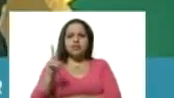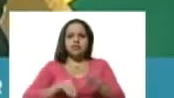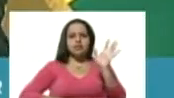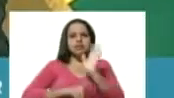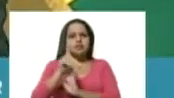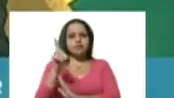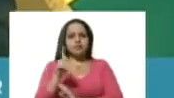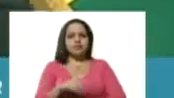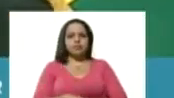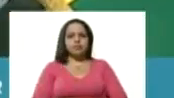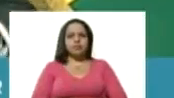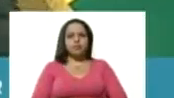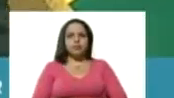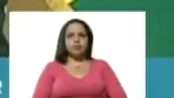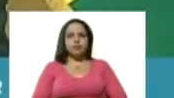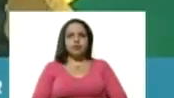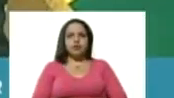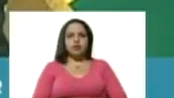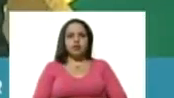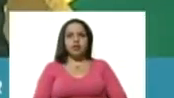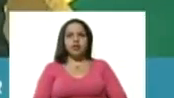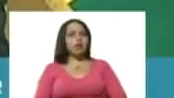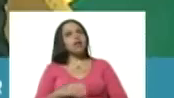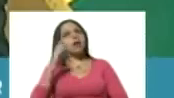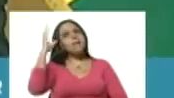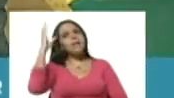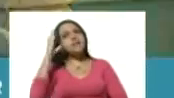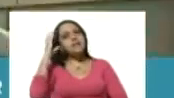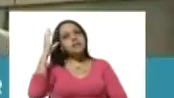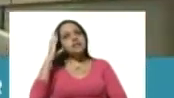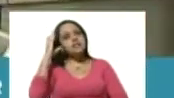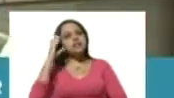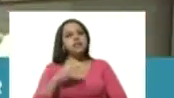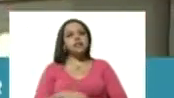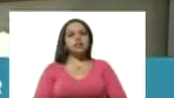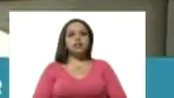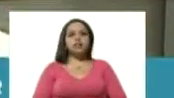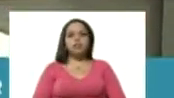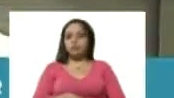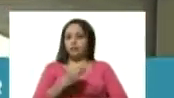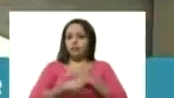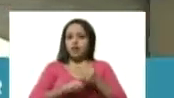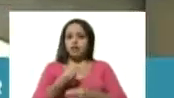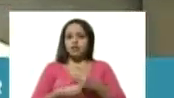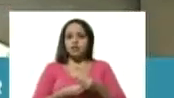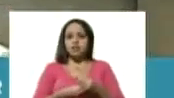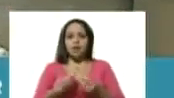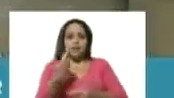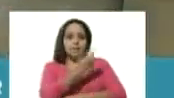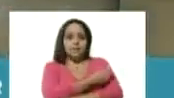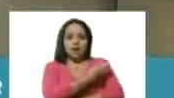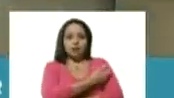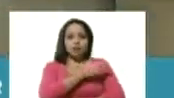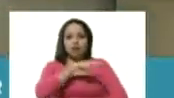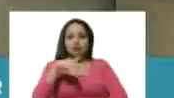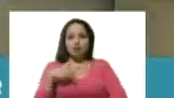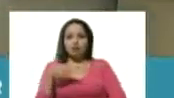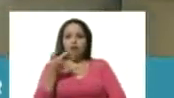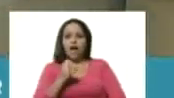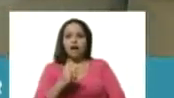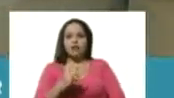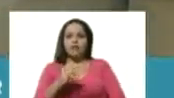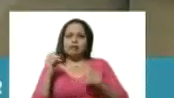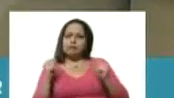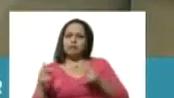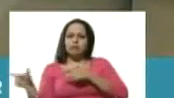desarrollando esa capacidad para la vacunación. Nosotros ya estaremos con los motores